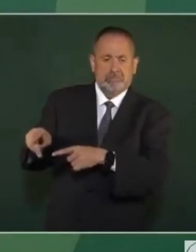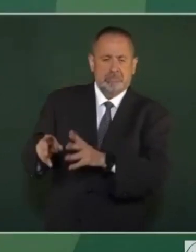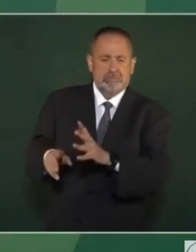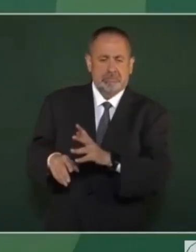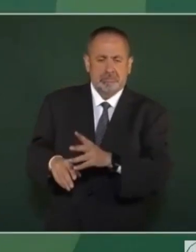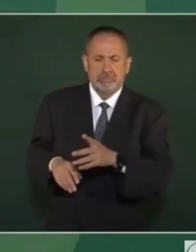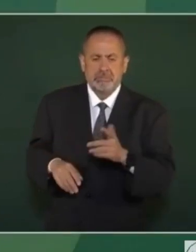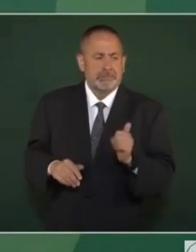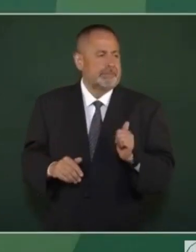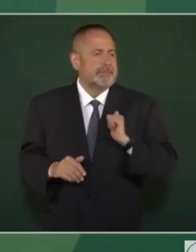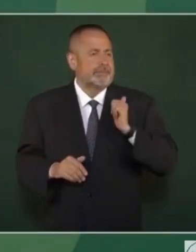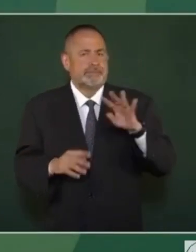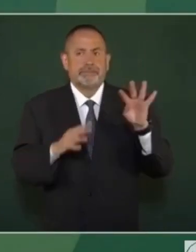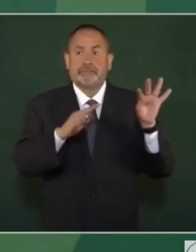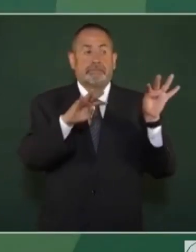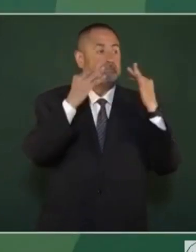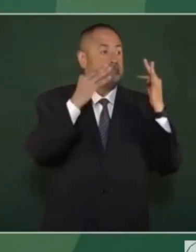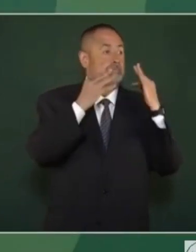provecho, raja,